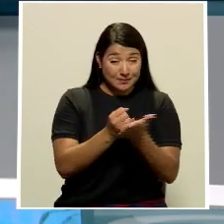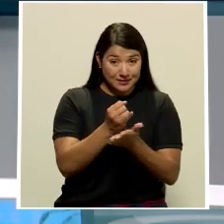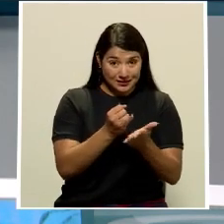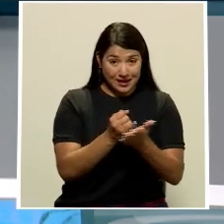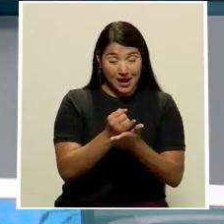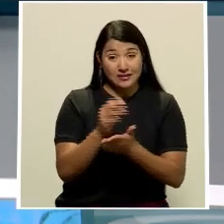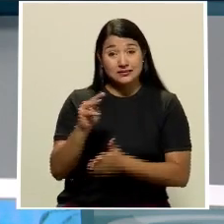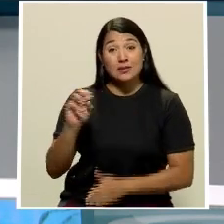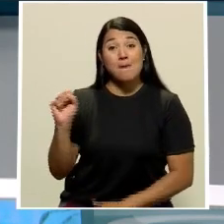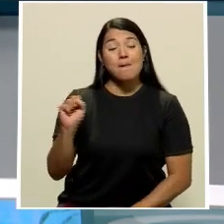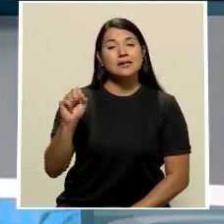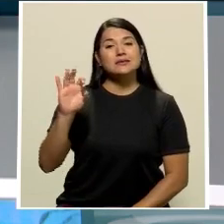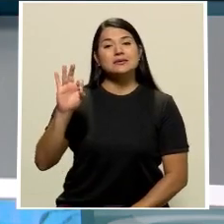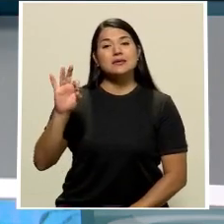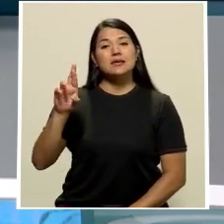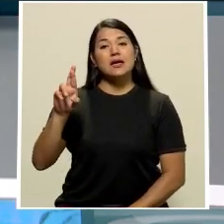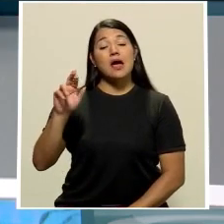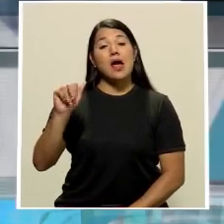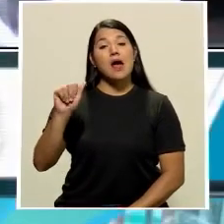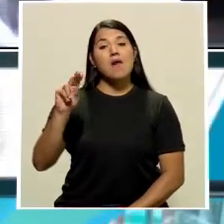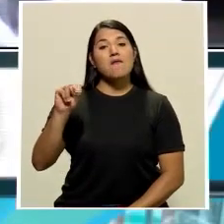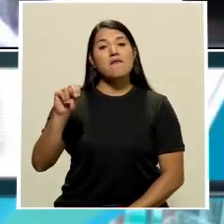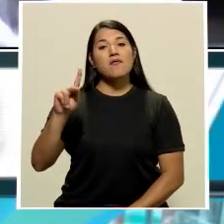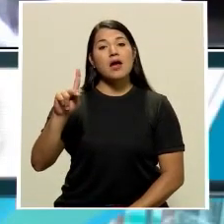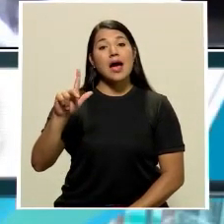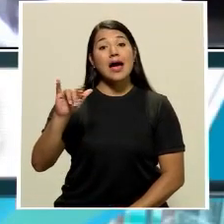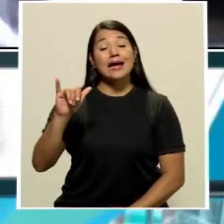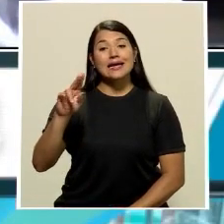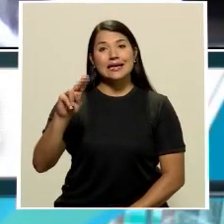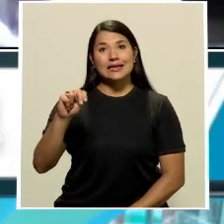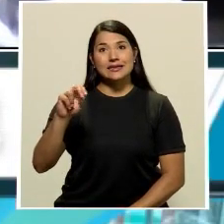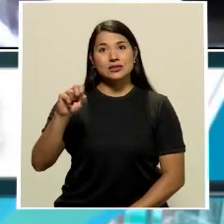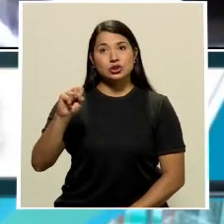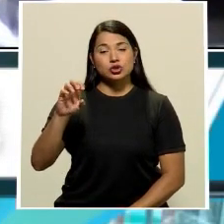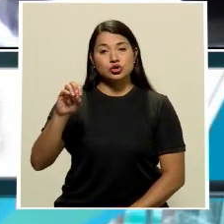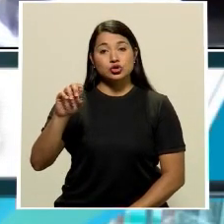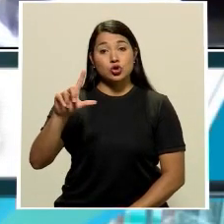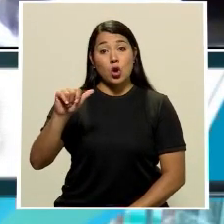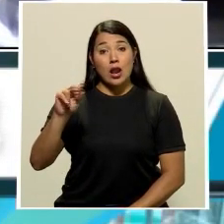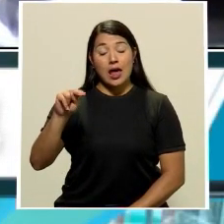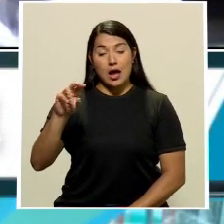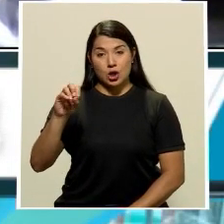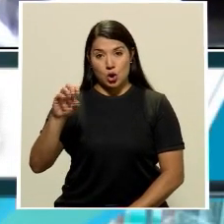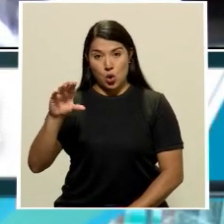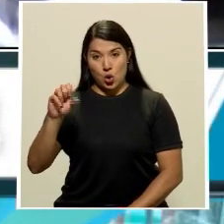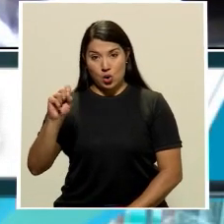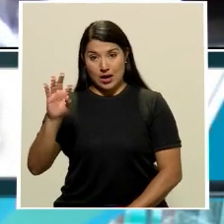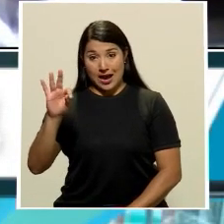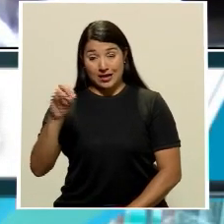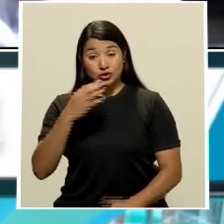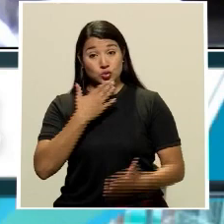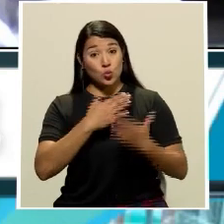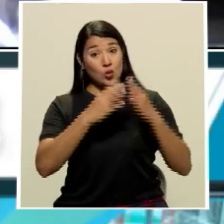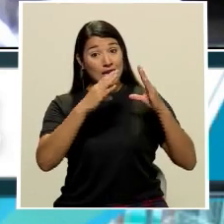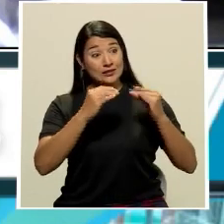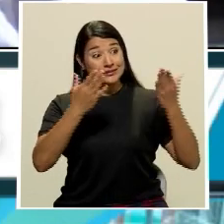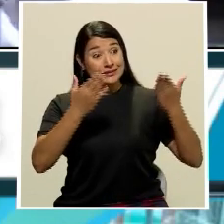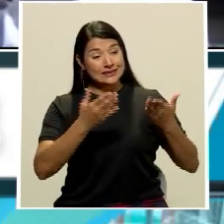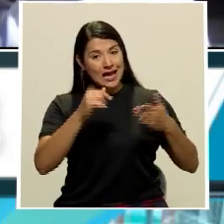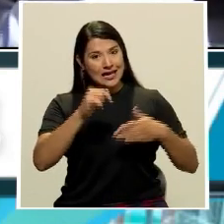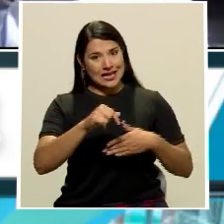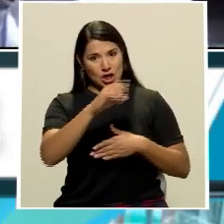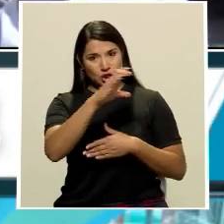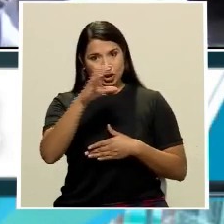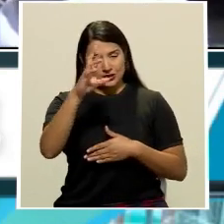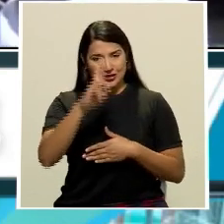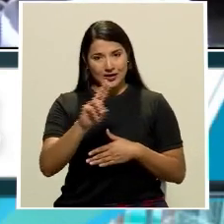Local, Franklin Solano Castro. Buenas noches, don Franklin. Bienvenido al set de Costa Rica Noticias. Buenas